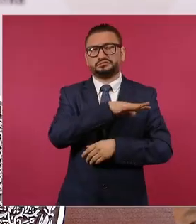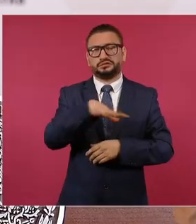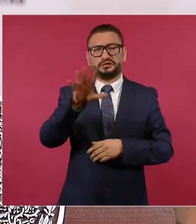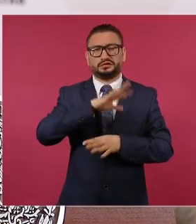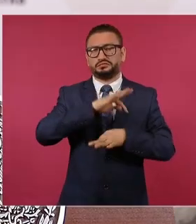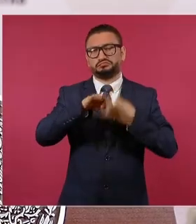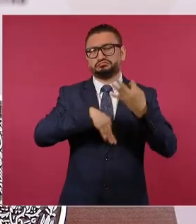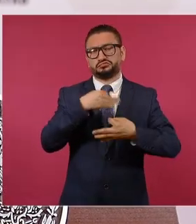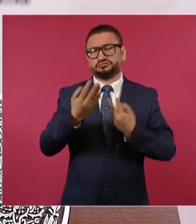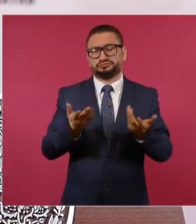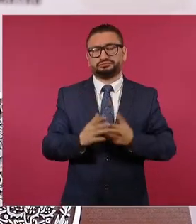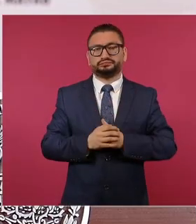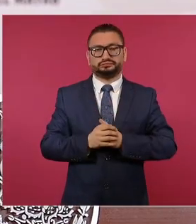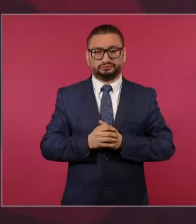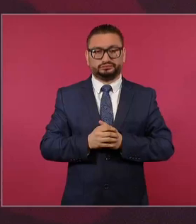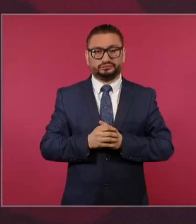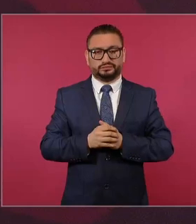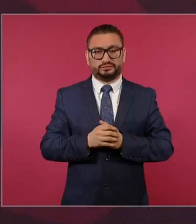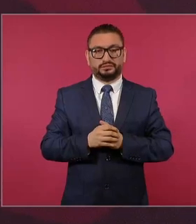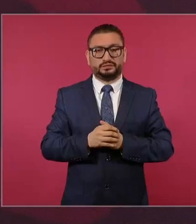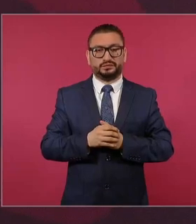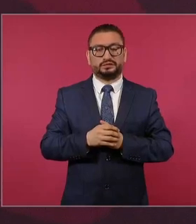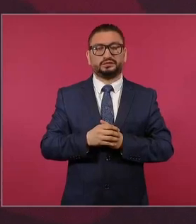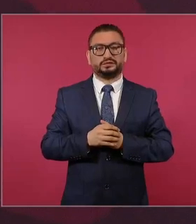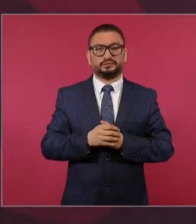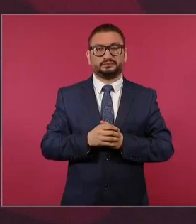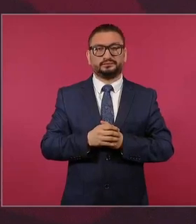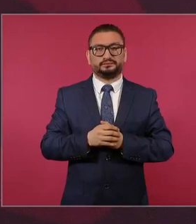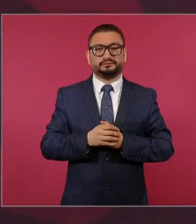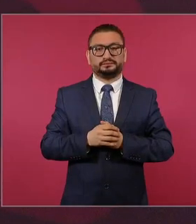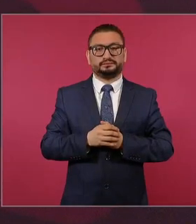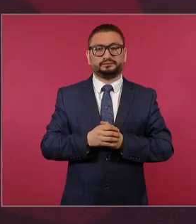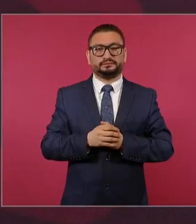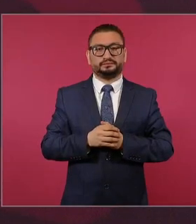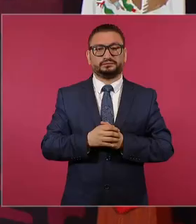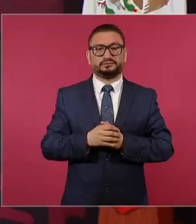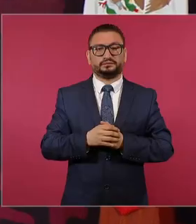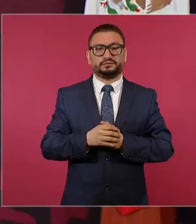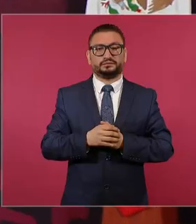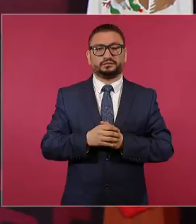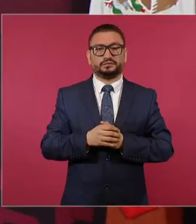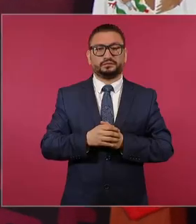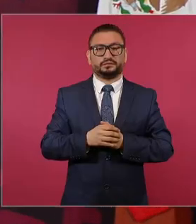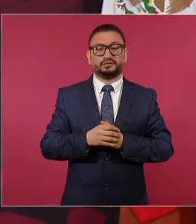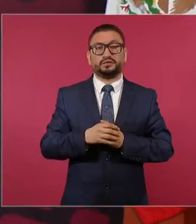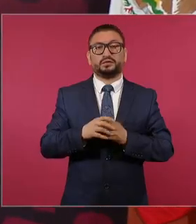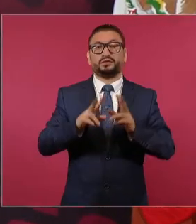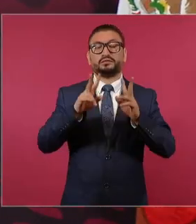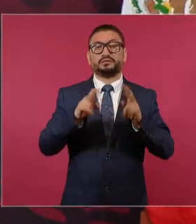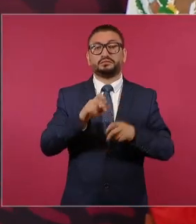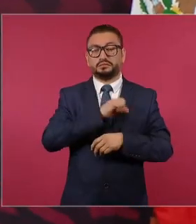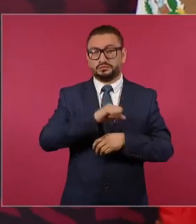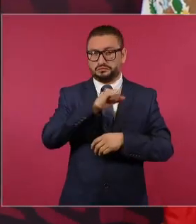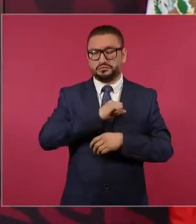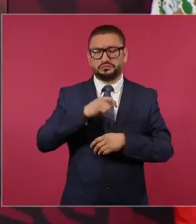de todo. Vamos a terminar ahora que sacan lo de salud, pero estoy muy bien.